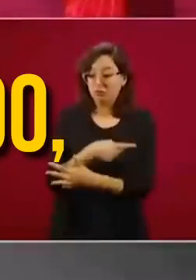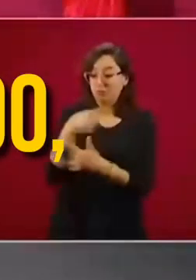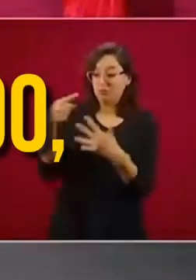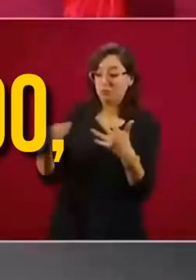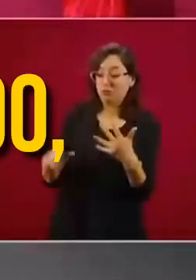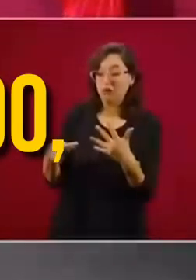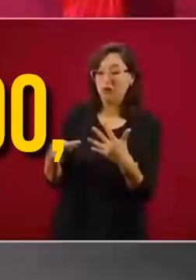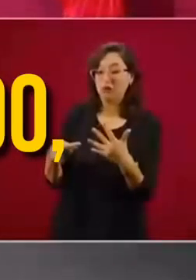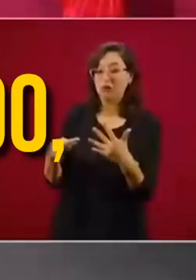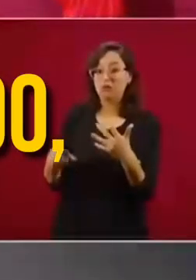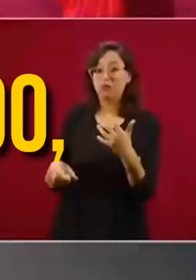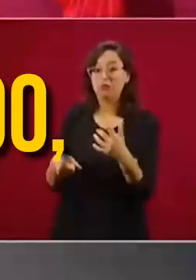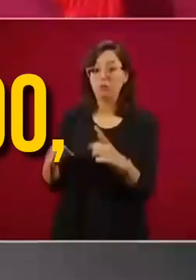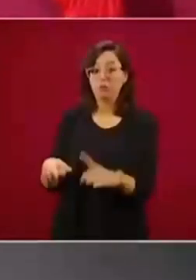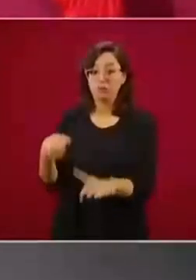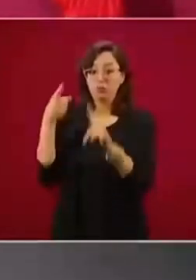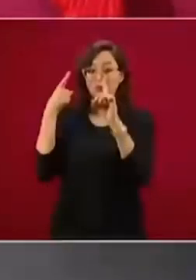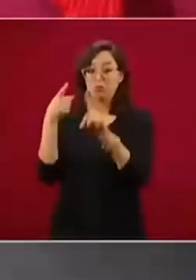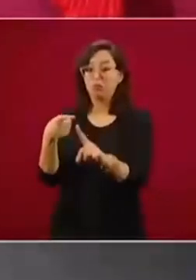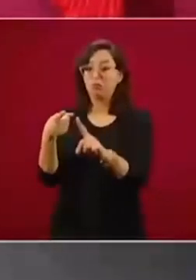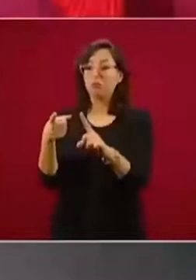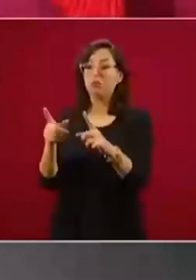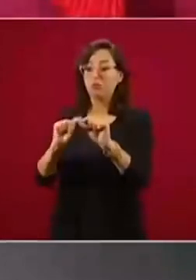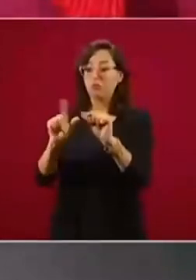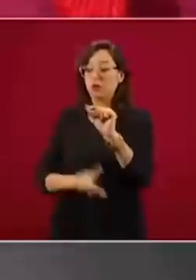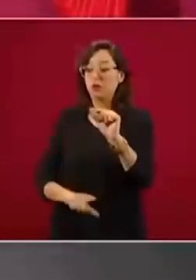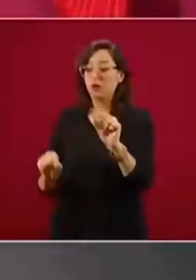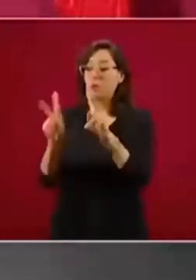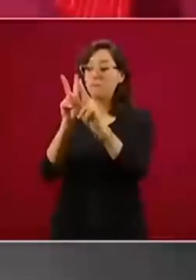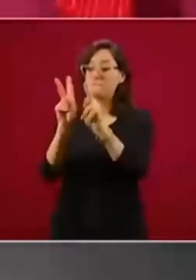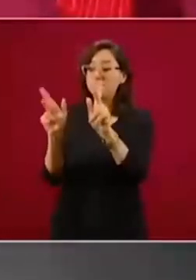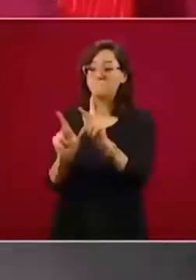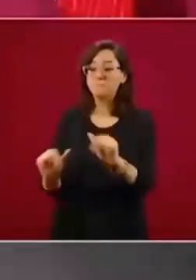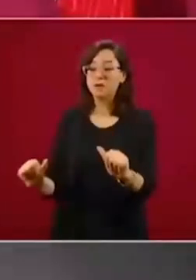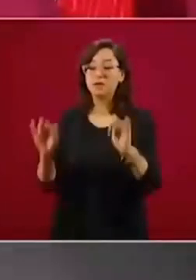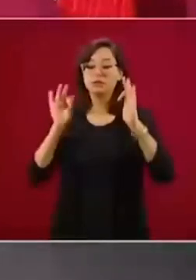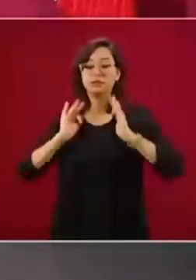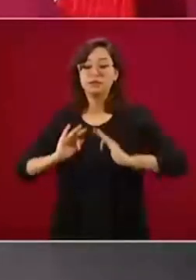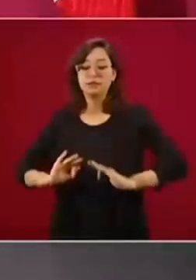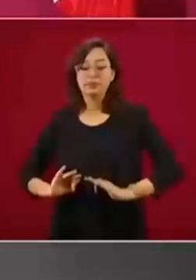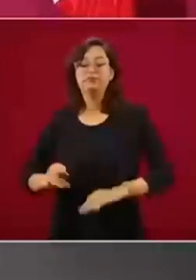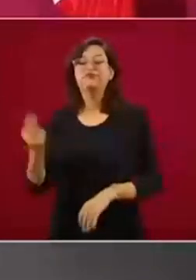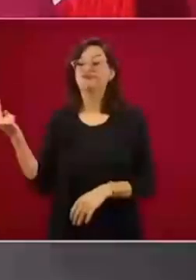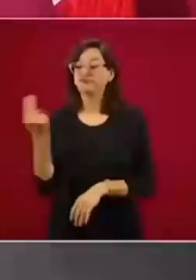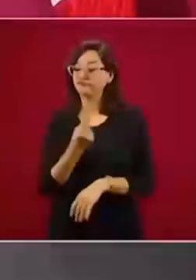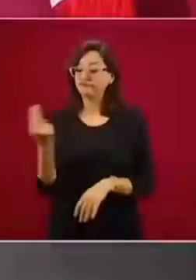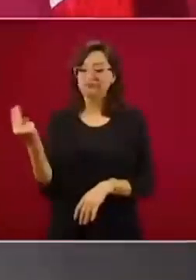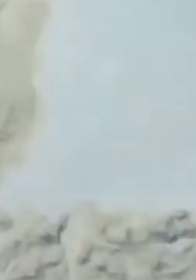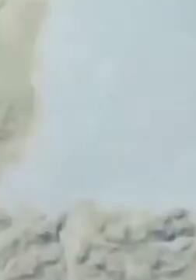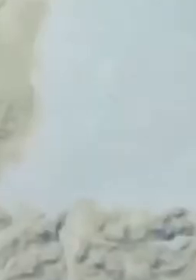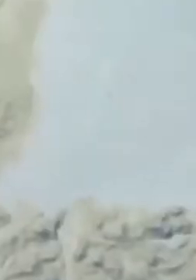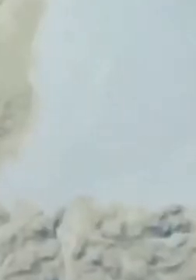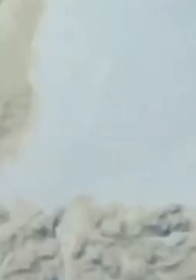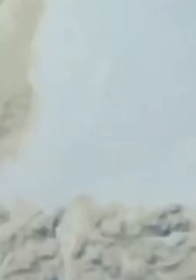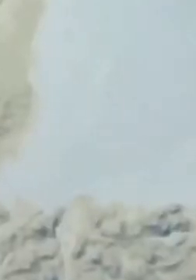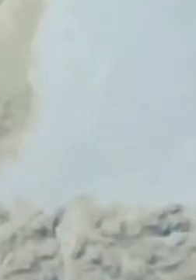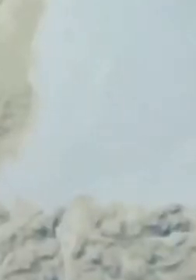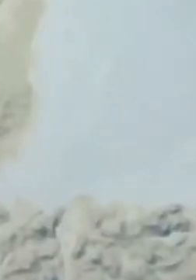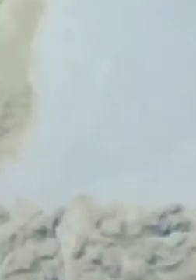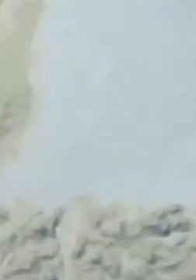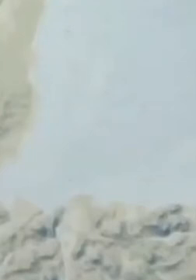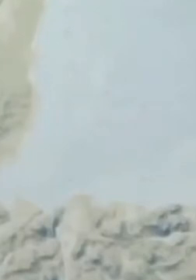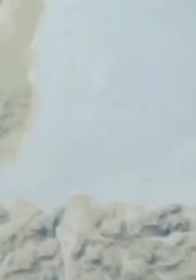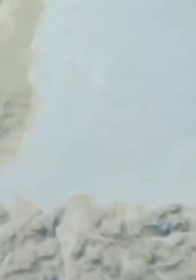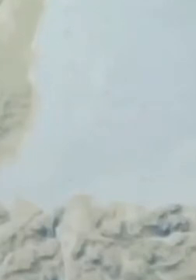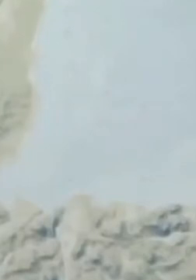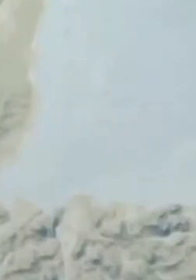Yucatán, el miércoles en Campeche, el jueves en Chiapas, el viernes en Tabasco, mientras que el sábado y domingo visitará Veracruz. La agenda de trabajo en la